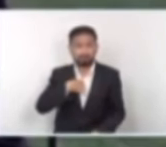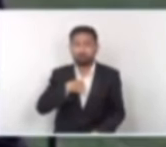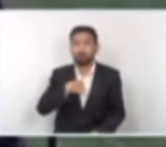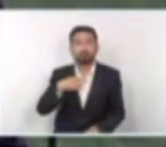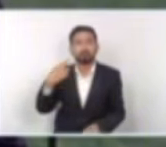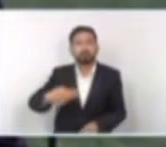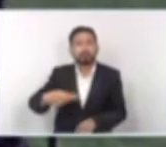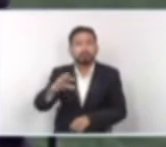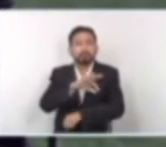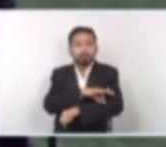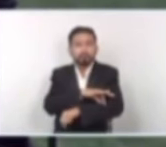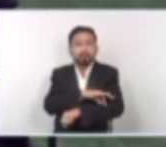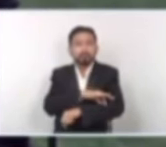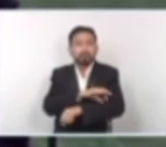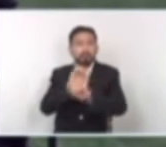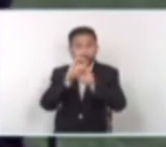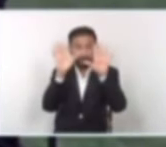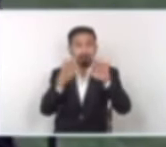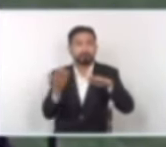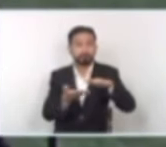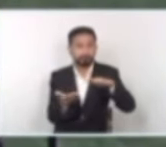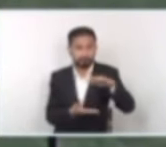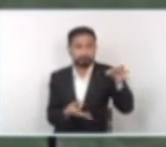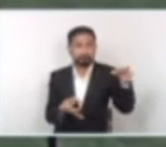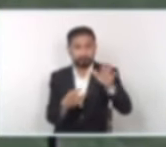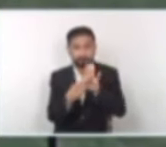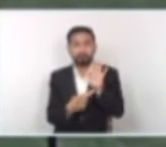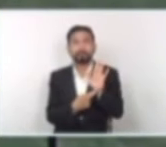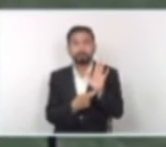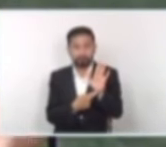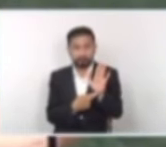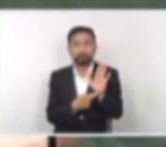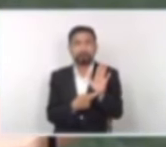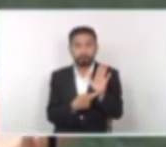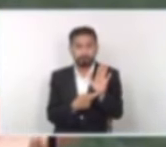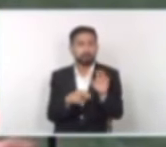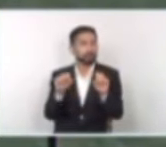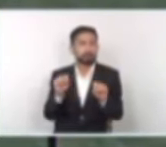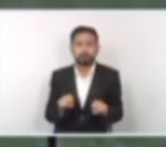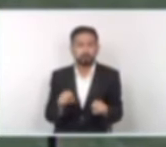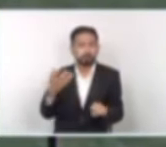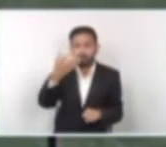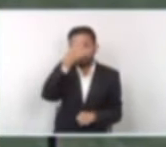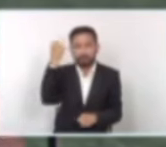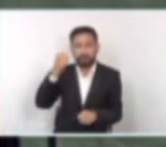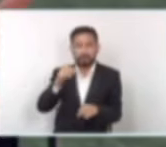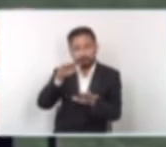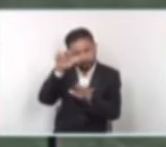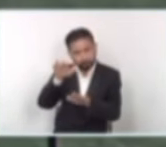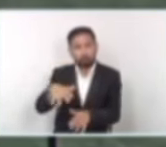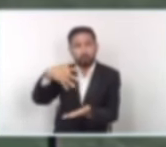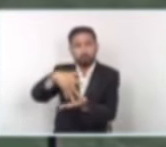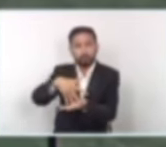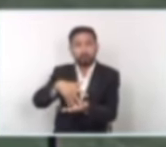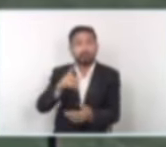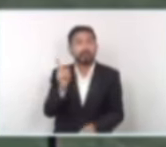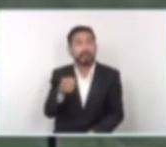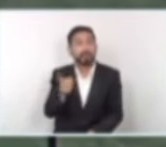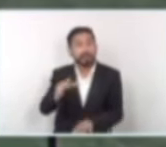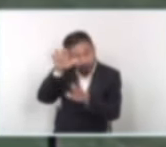hechos comprobables y ampliamente documentados. No se puede ganar el respeto del pueblo sin respetar al pueblo.